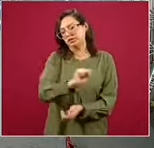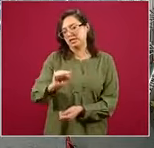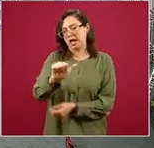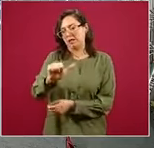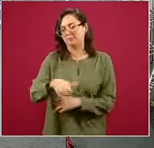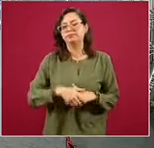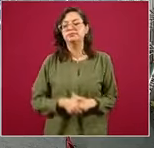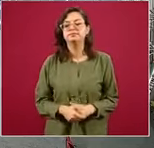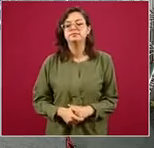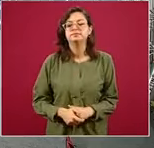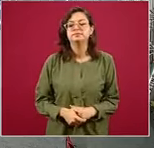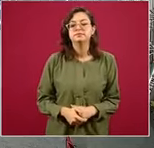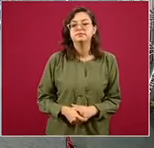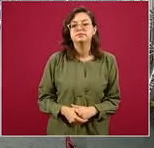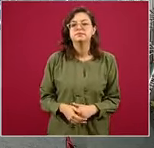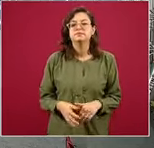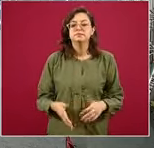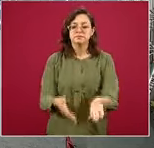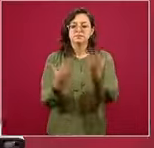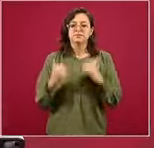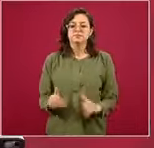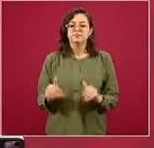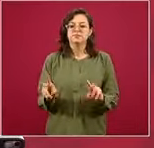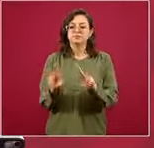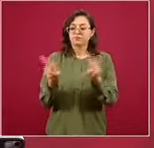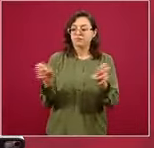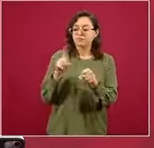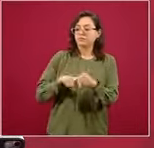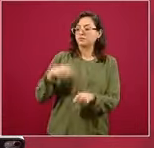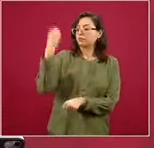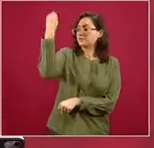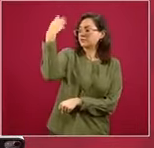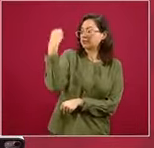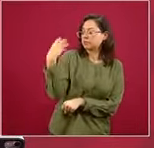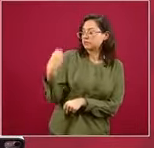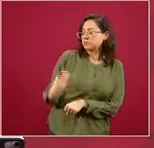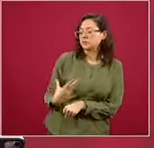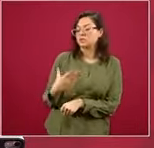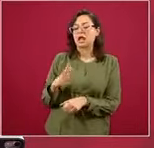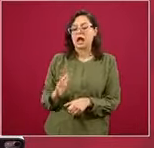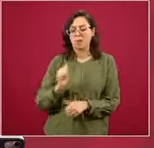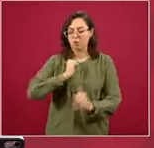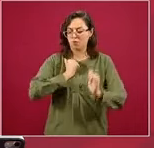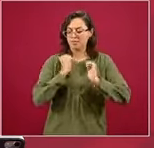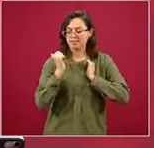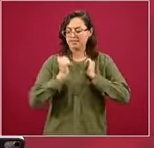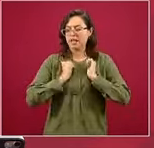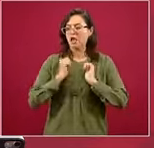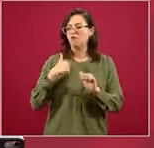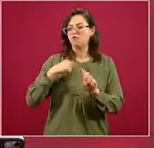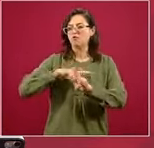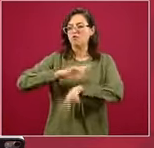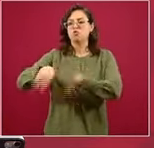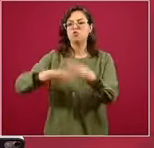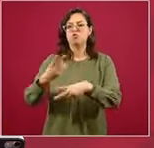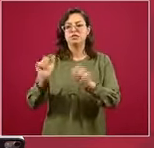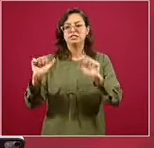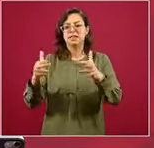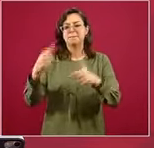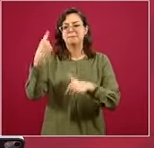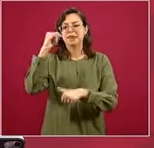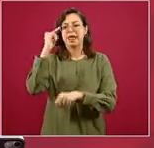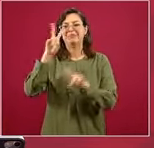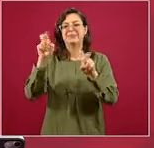semáforo, quisiera aprovechar para comentar un poco de la experiencia que tuvimos ahora en Chiapas con la presentación de la Iniciativa de Acción